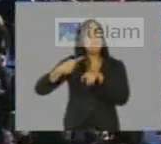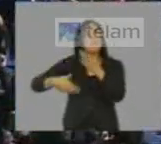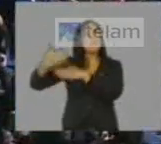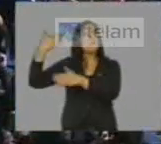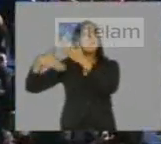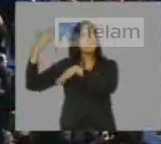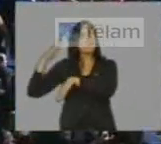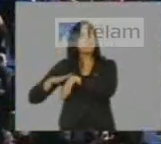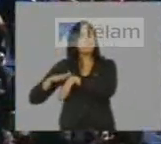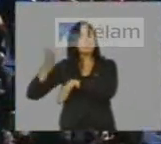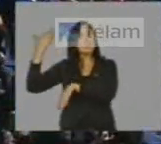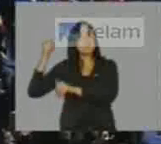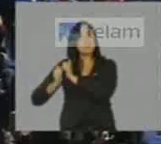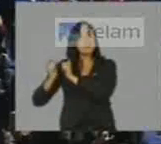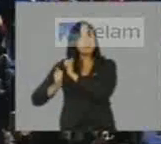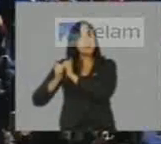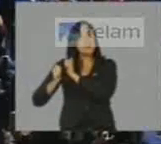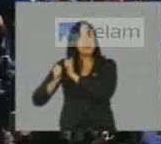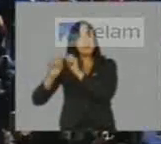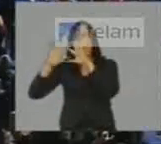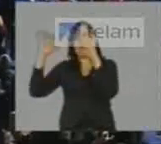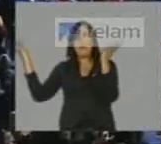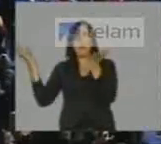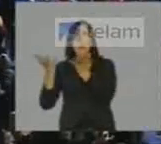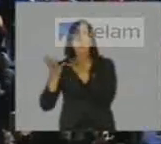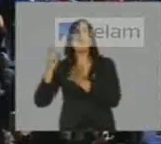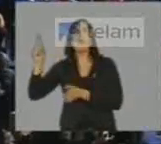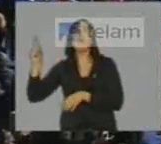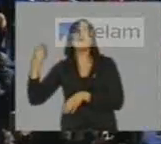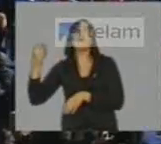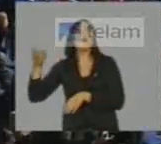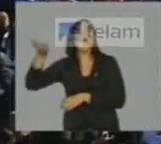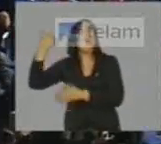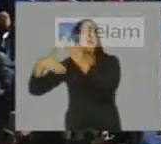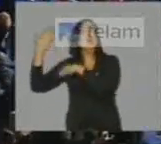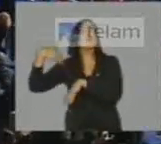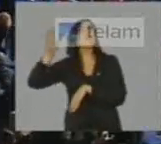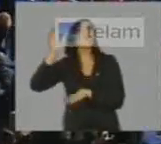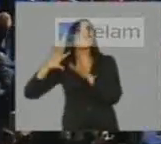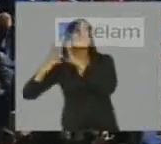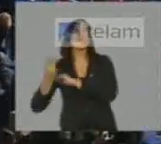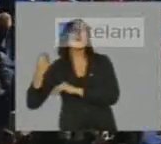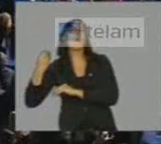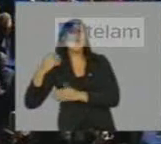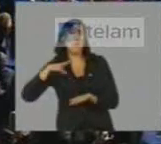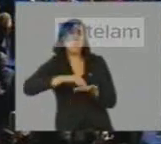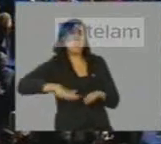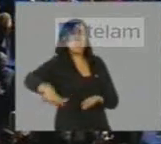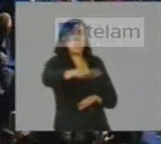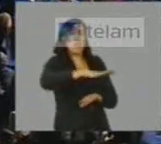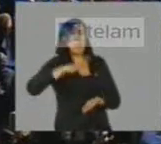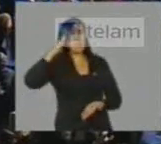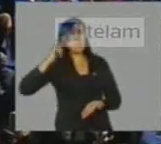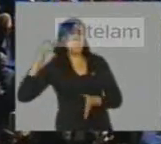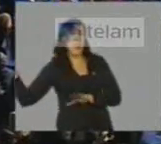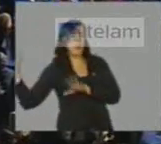mundial lo hacían a través de un colonialismo que se practicaba fundamentalmente en el plano territorial, en el plano